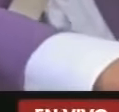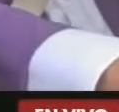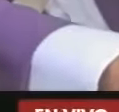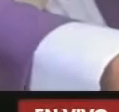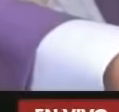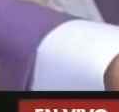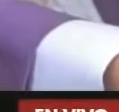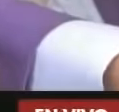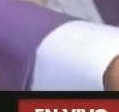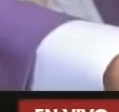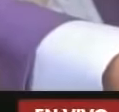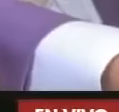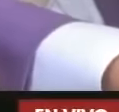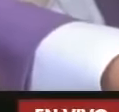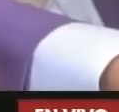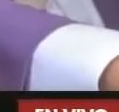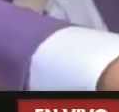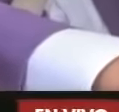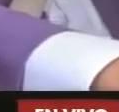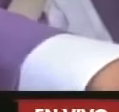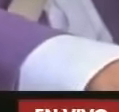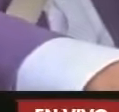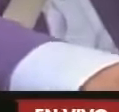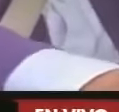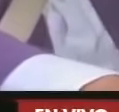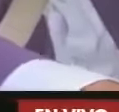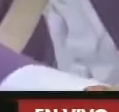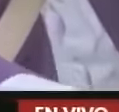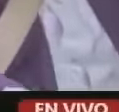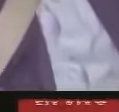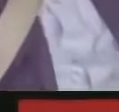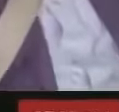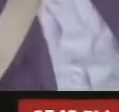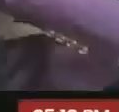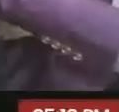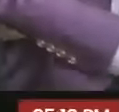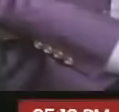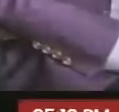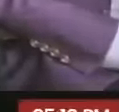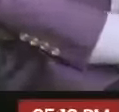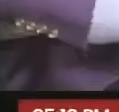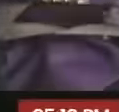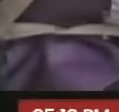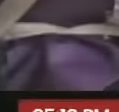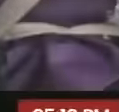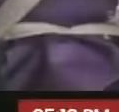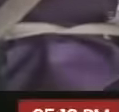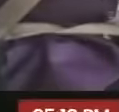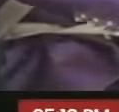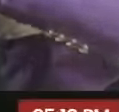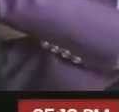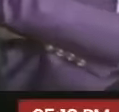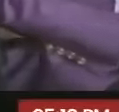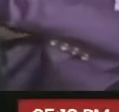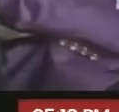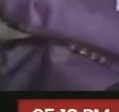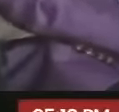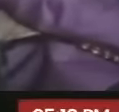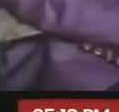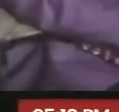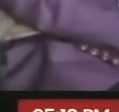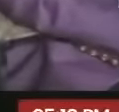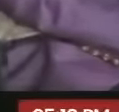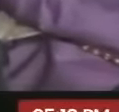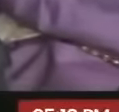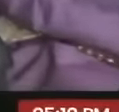es una línea, de verdad me gusta ese concepto que tienes arrancandito, GUI. Gracias, presidente. Bueno, ha sido parte de ese mismo, porque en contacto con